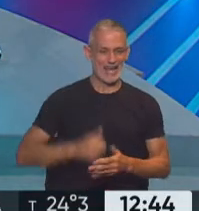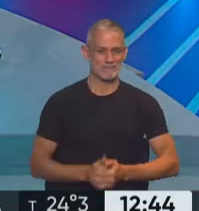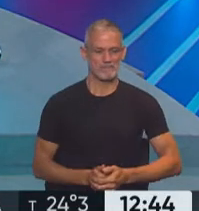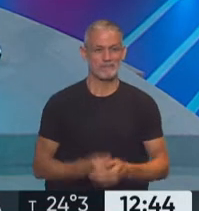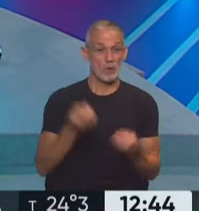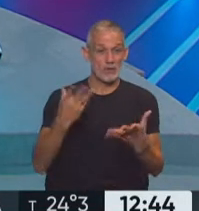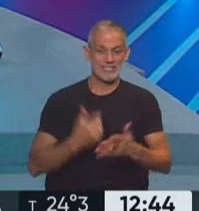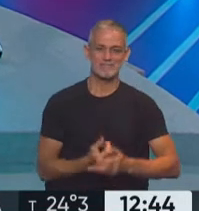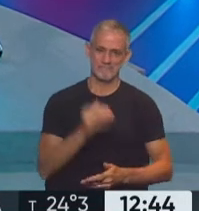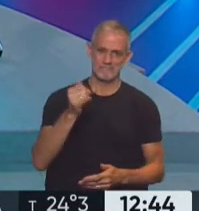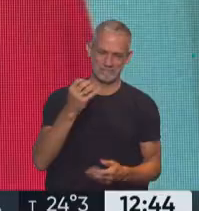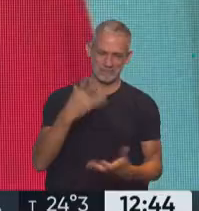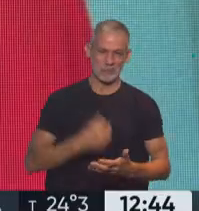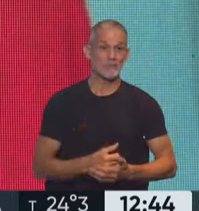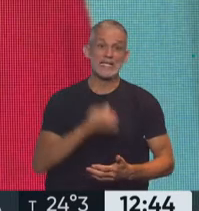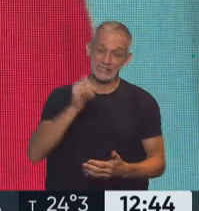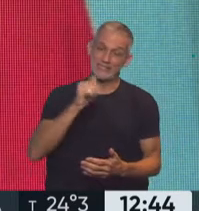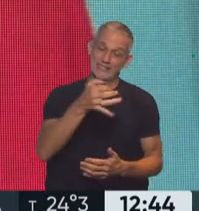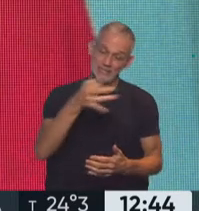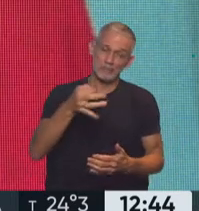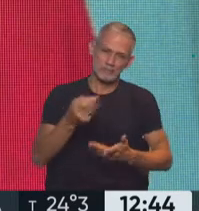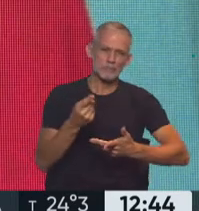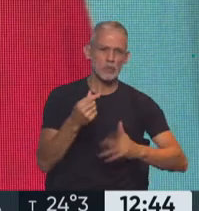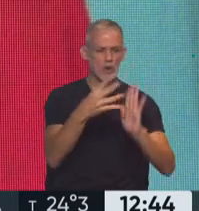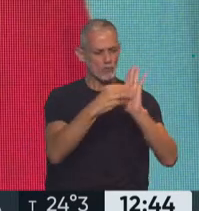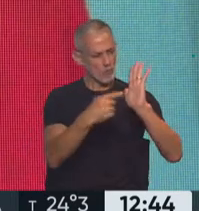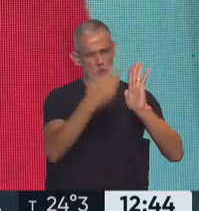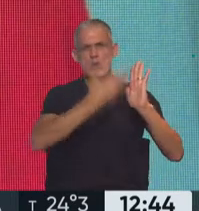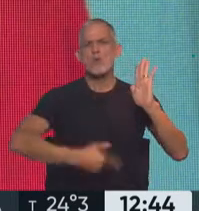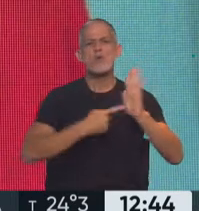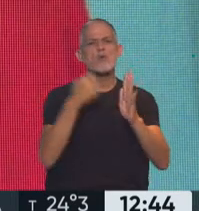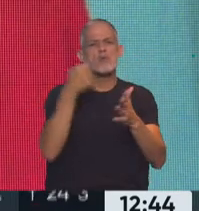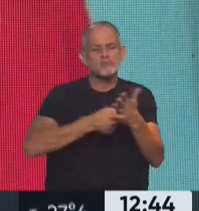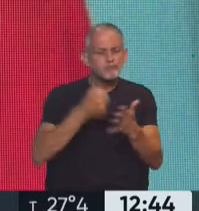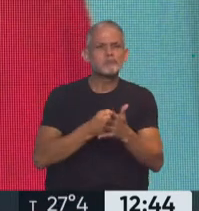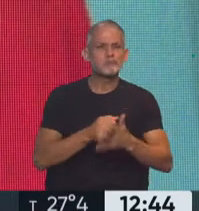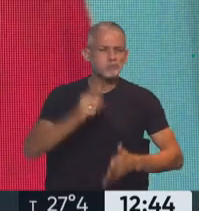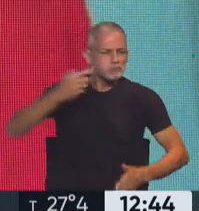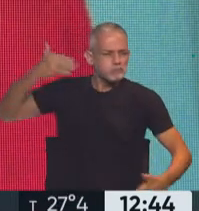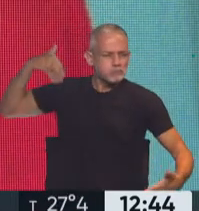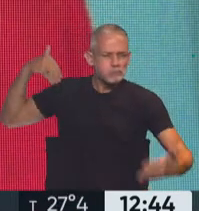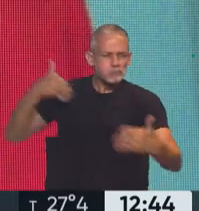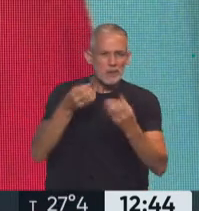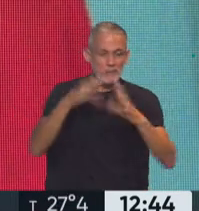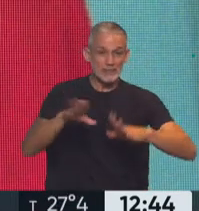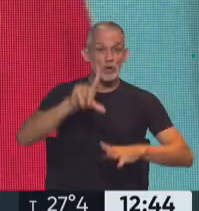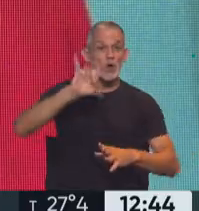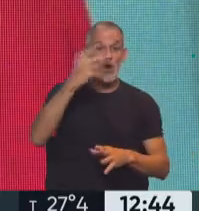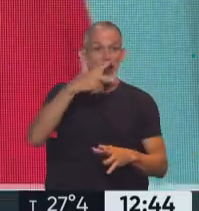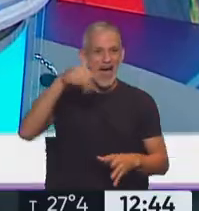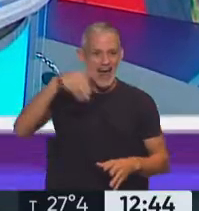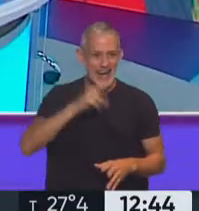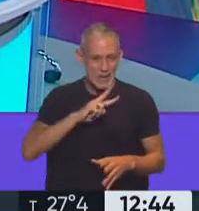también bien bien y si como decía vos una referente una militante una pionera lohan há fue la primera